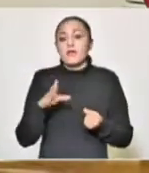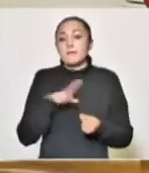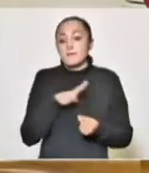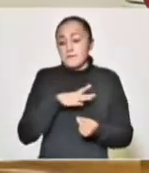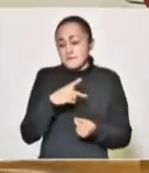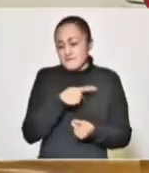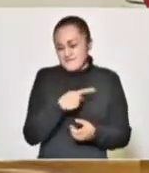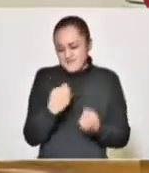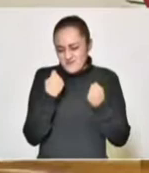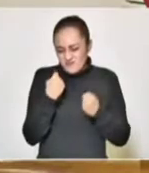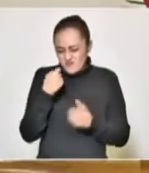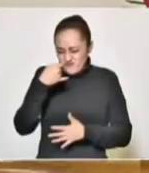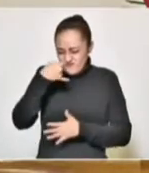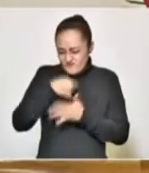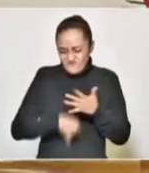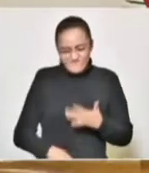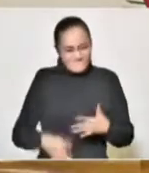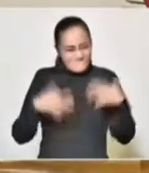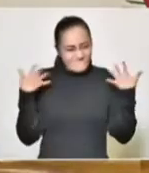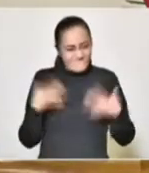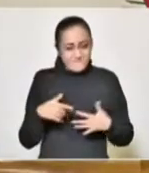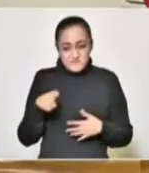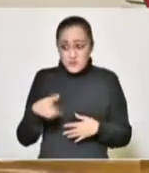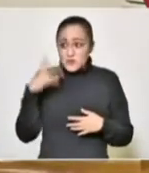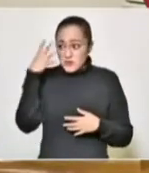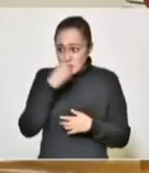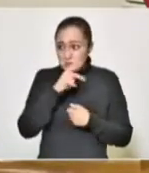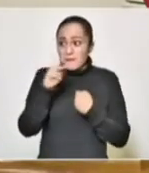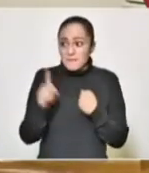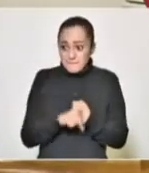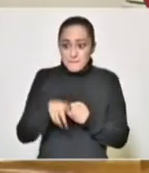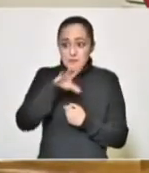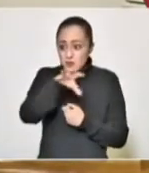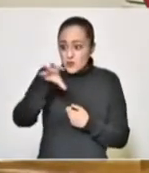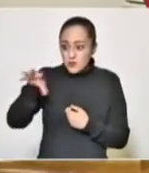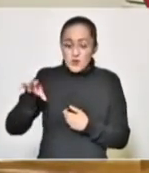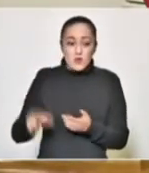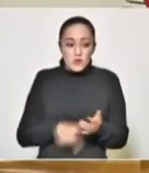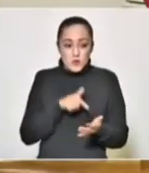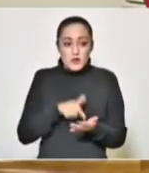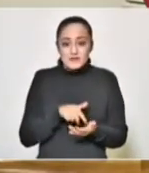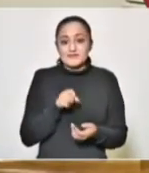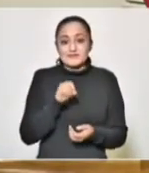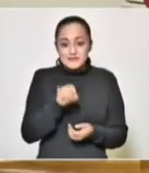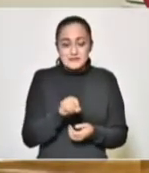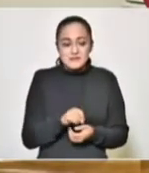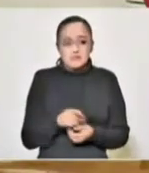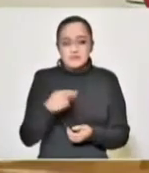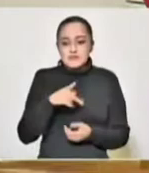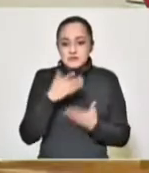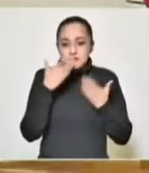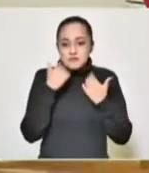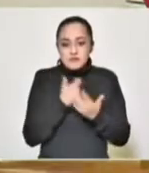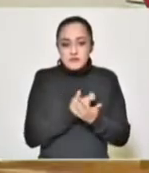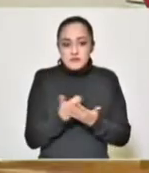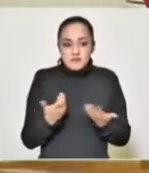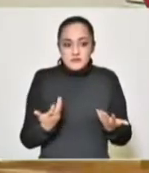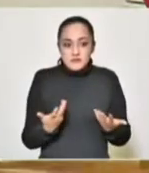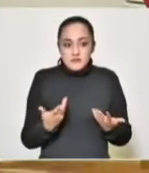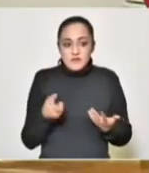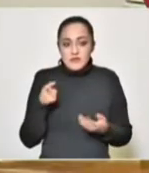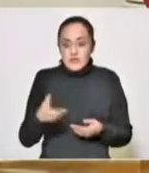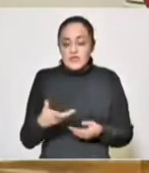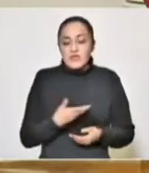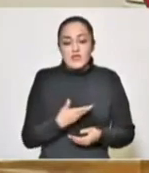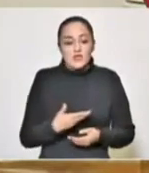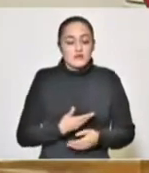más acre más fuerte más profunda porque el modelo económico destina que esas áreas tengan